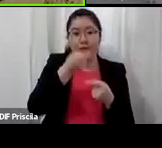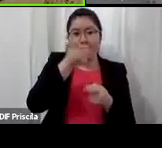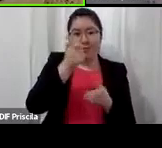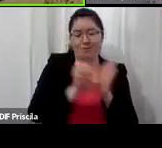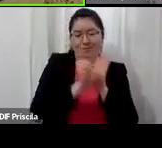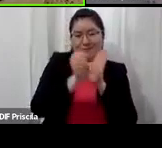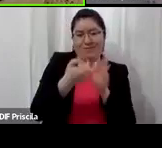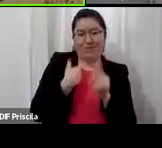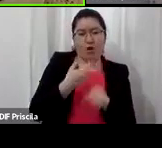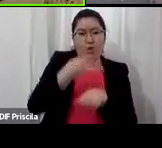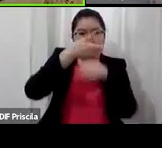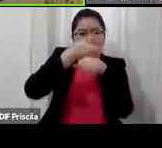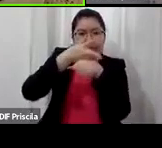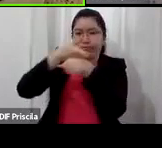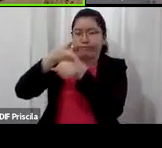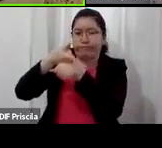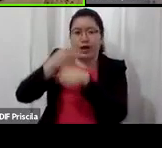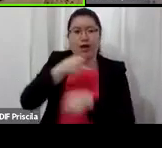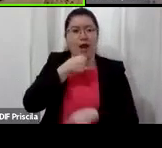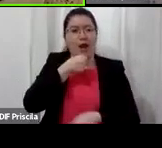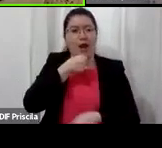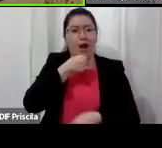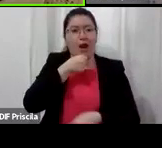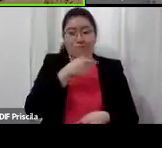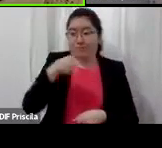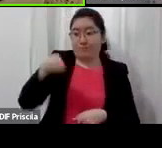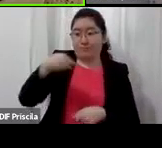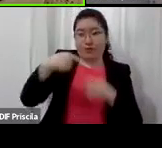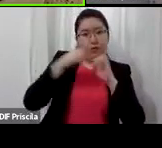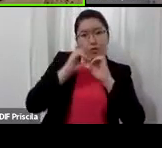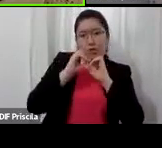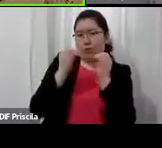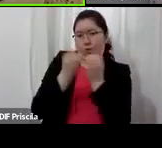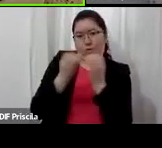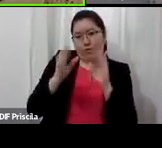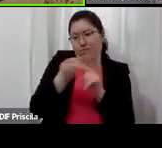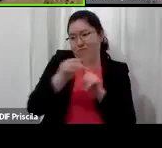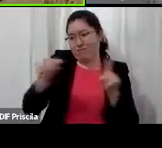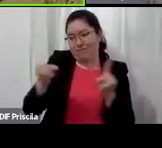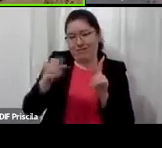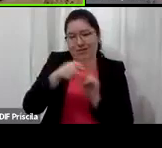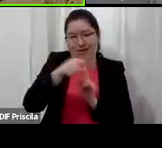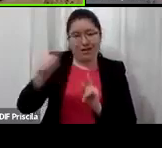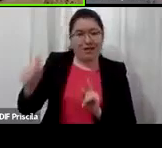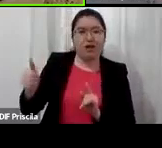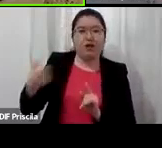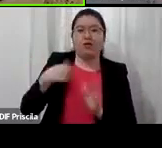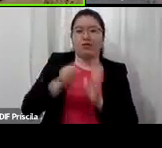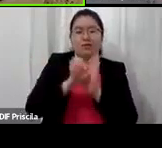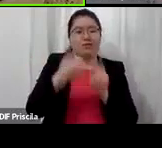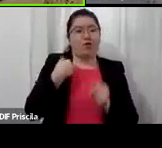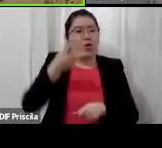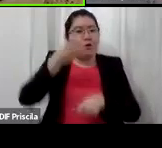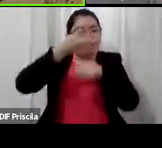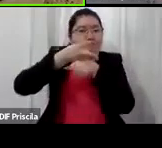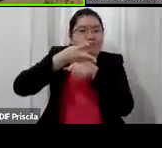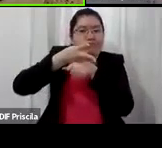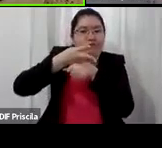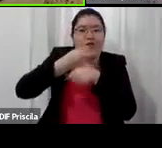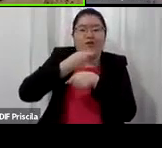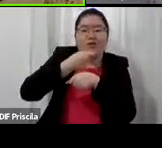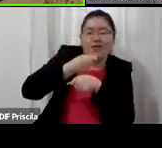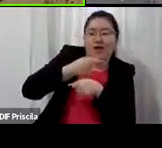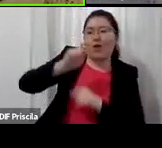un micrófono, se organizaban, cada quien se repartía un rol, uno llevaba el micrófono, otro la grabadora, otro la cámara, otra